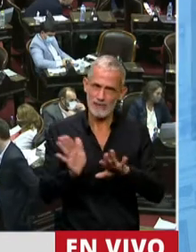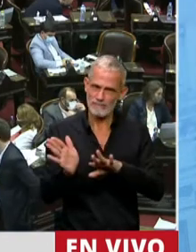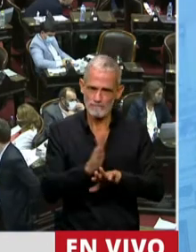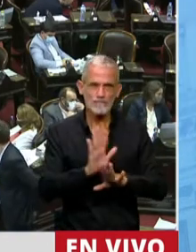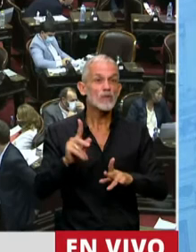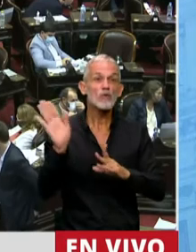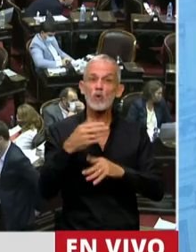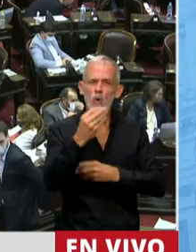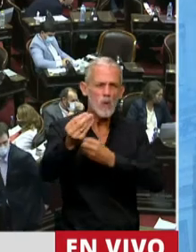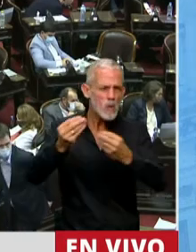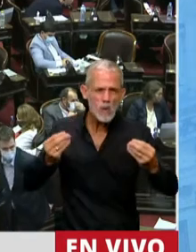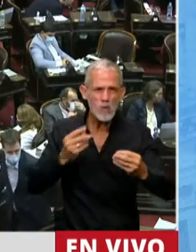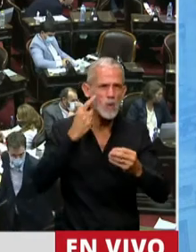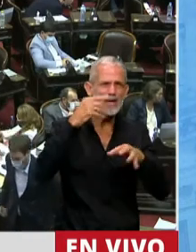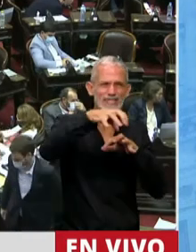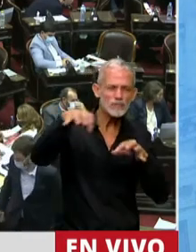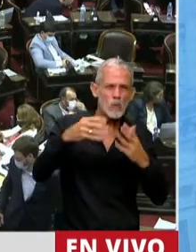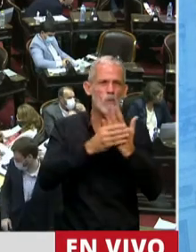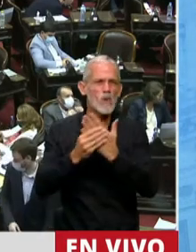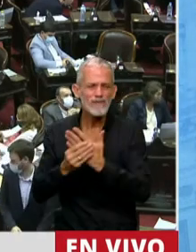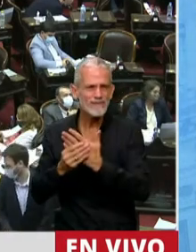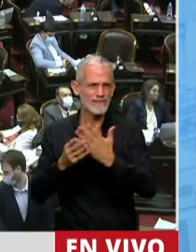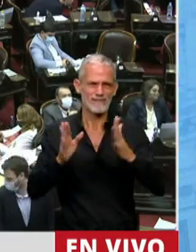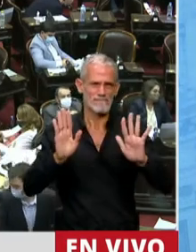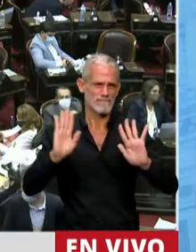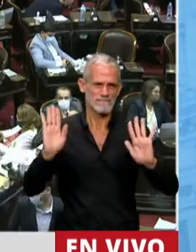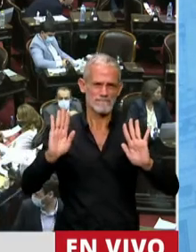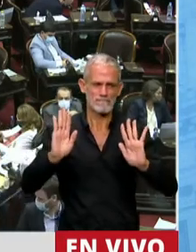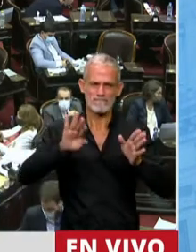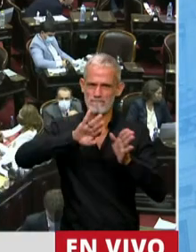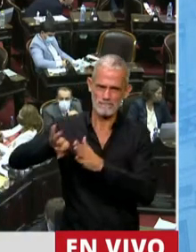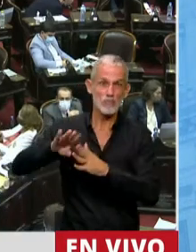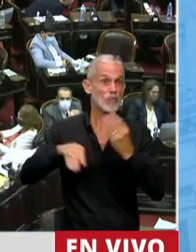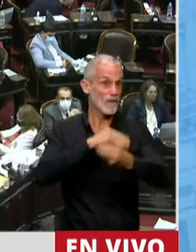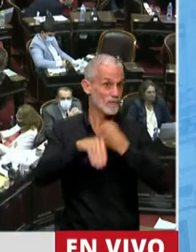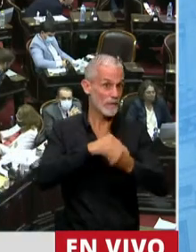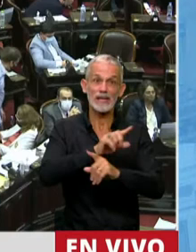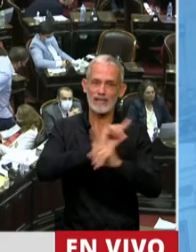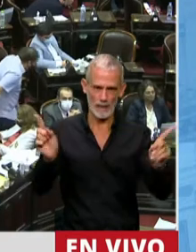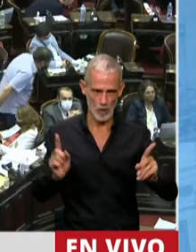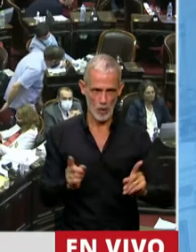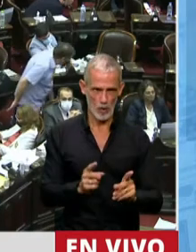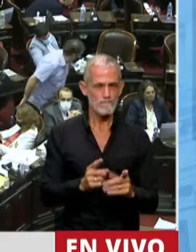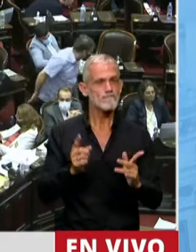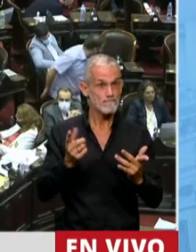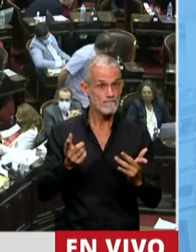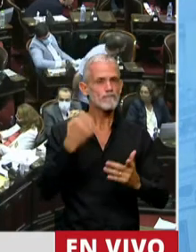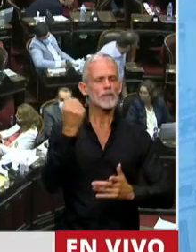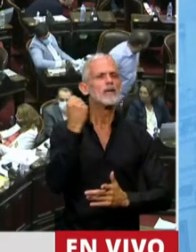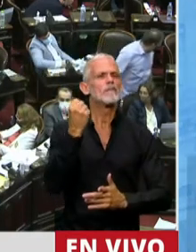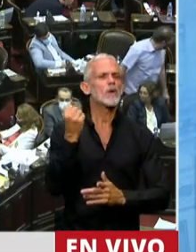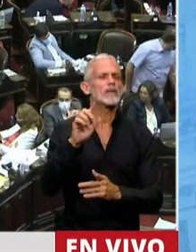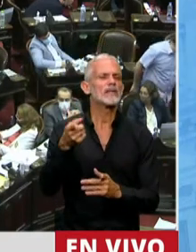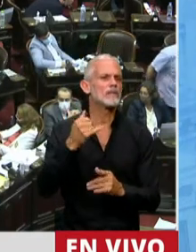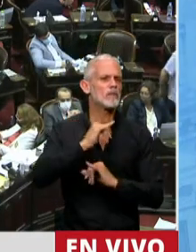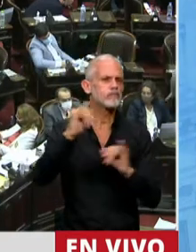los organismos que comprenden la estructura pública administrativa, como también así sus familiares. También es importante